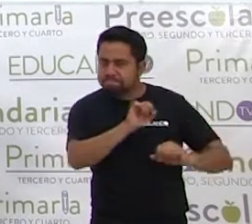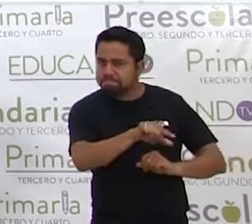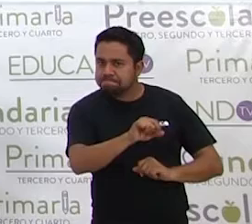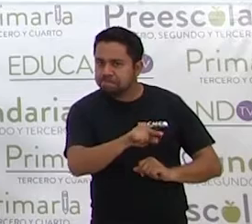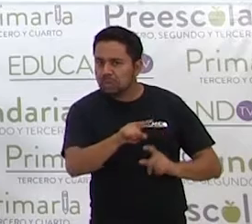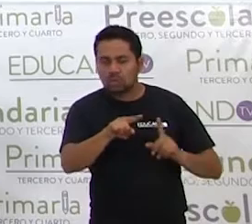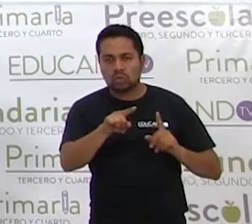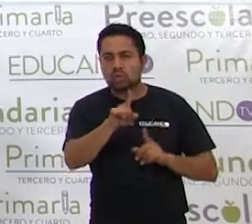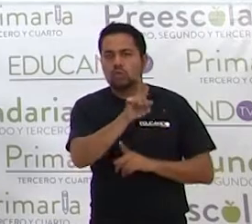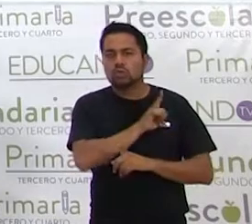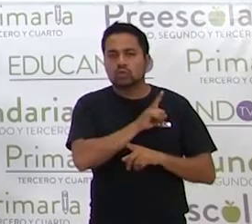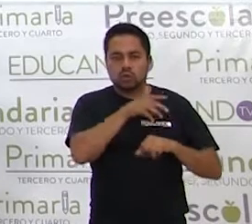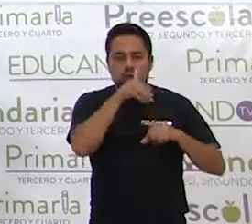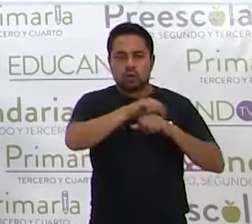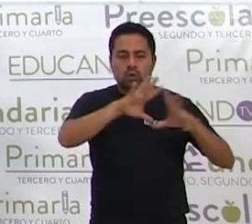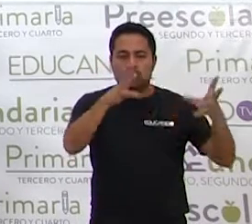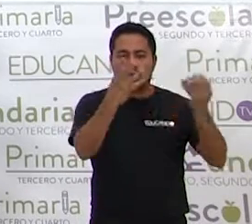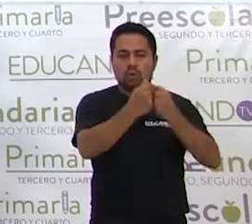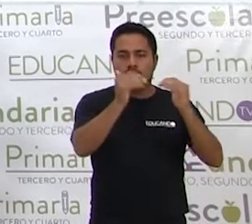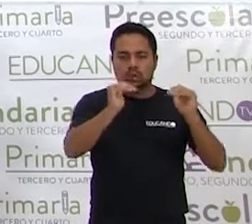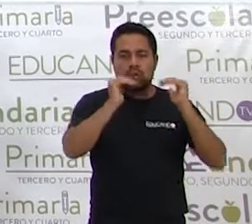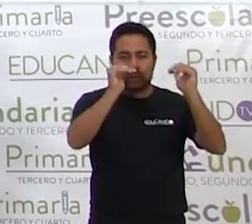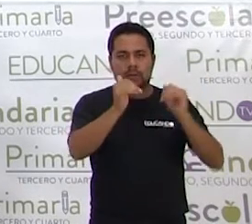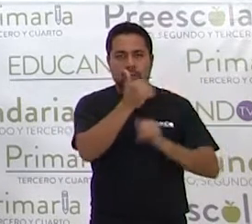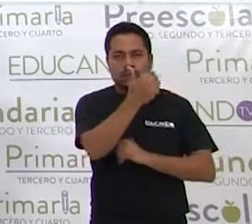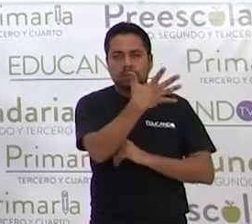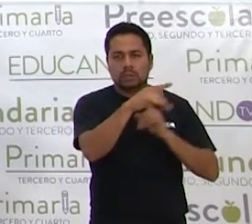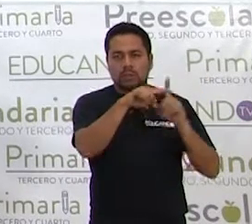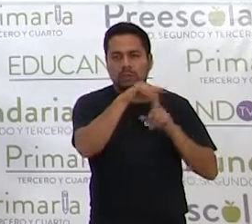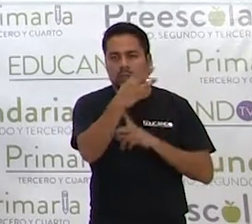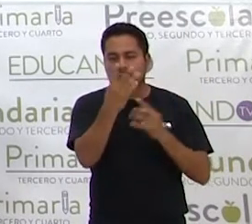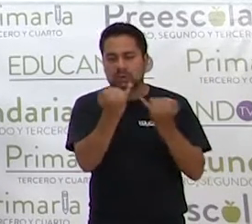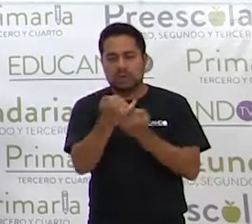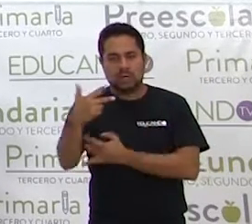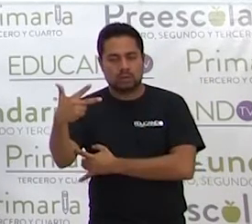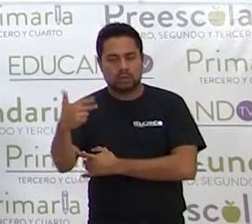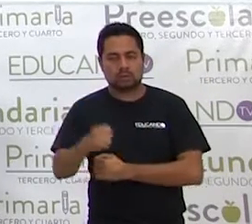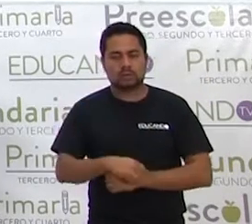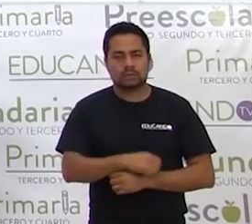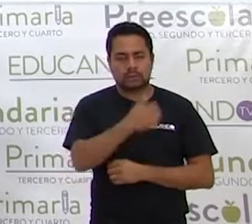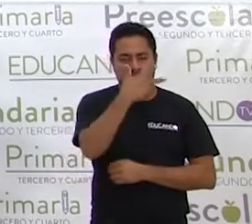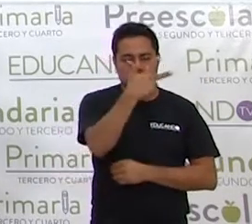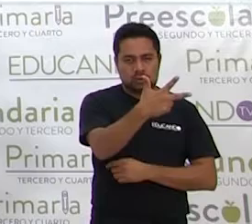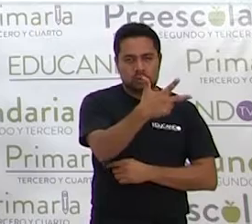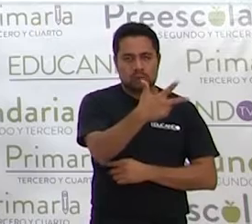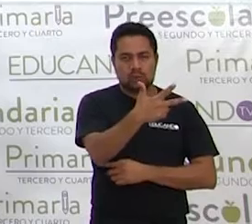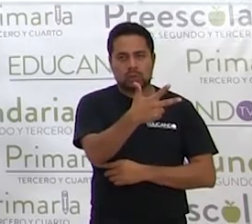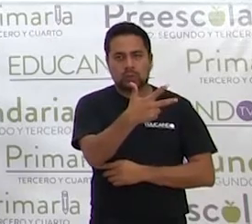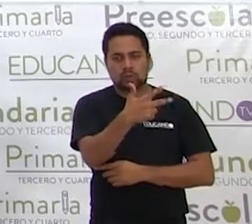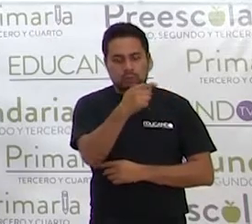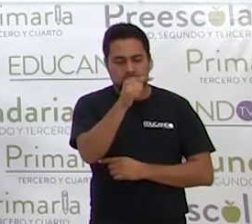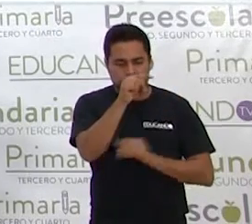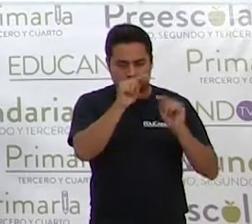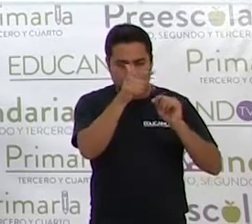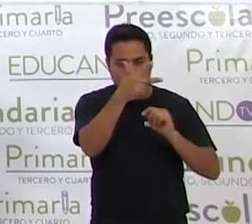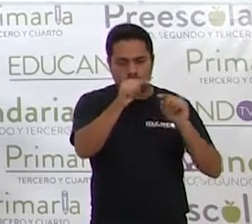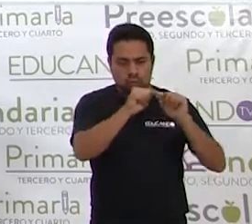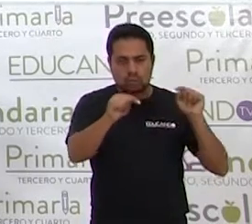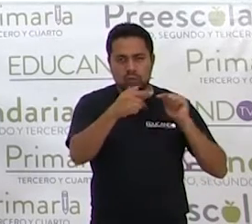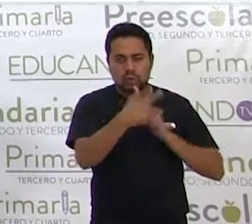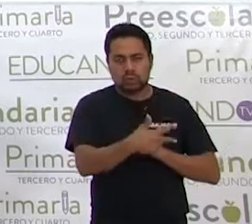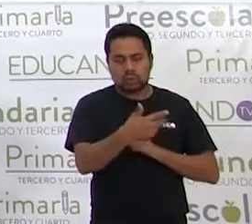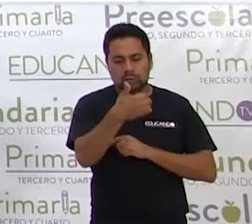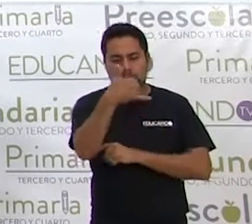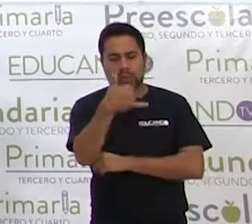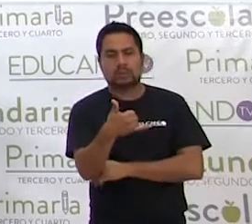más sumamos los numeradores 5 388 octavos y 8 octavos de